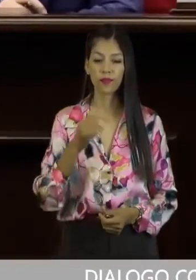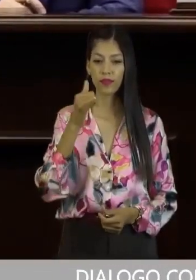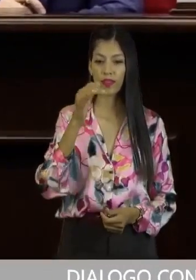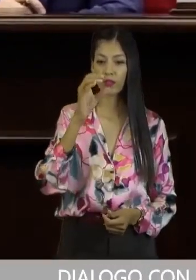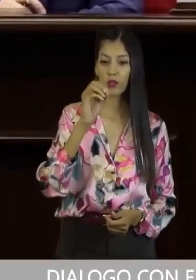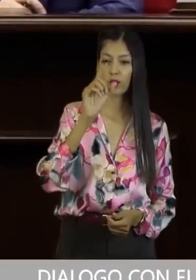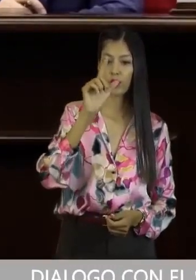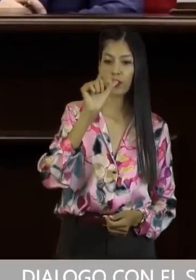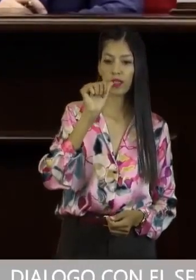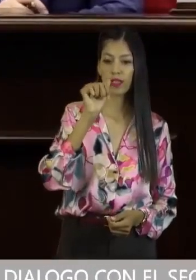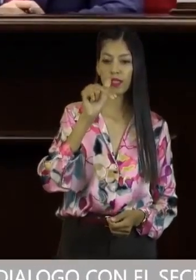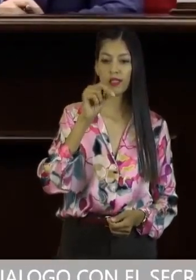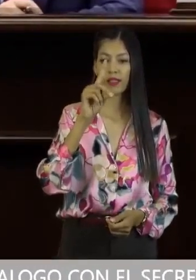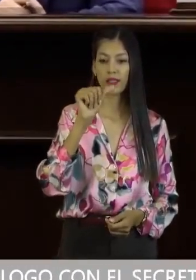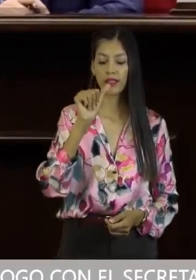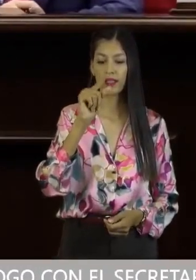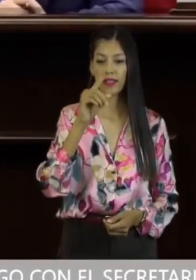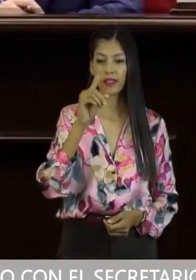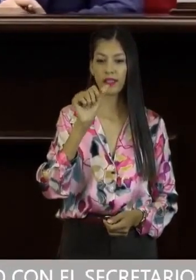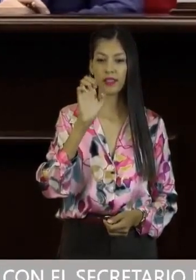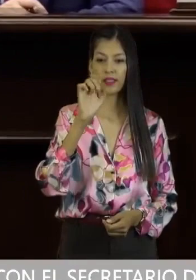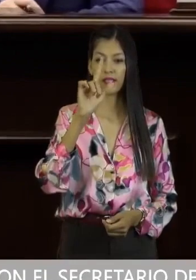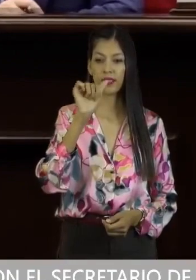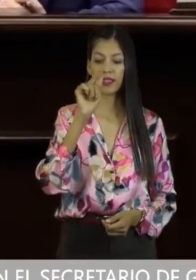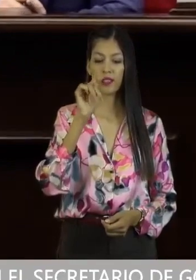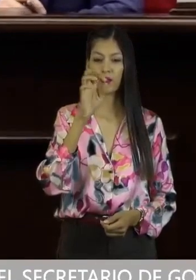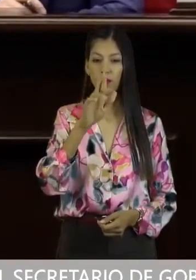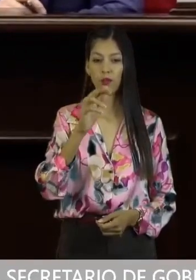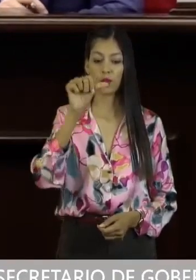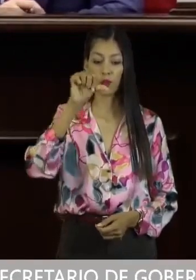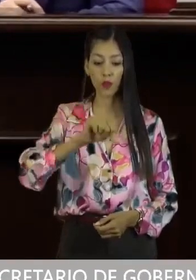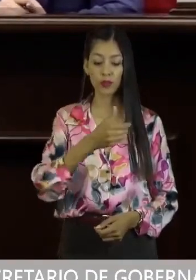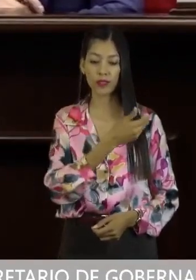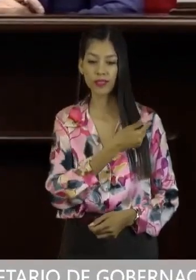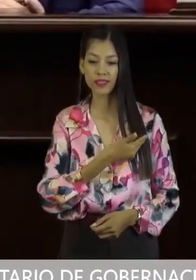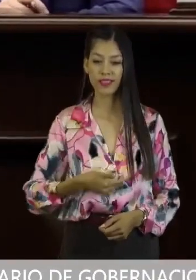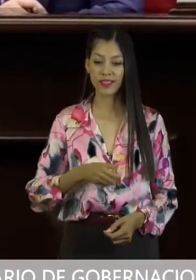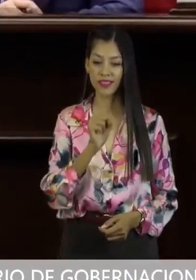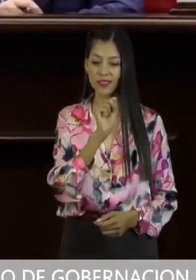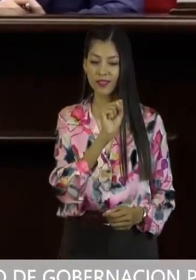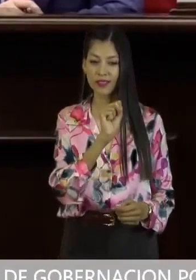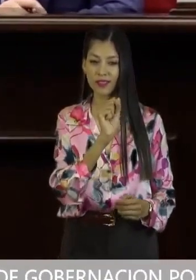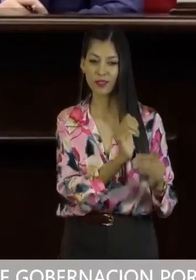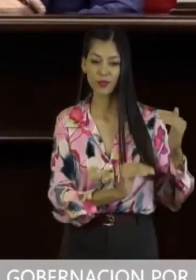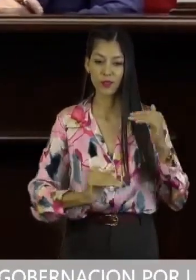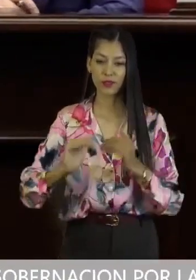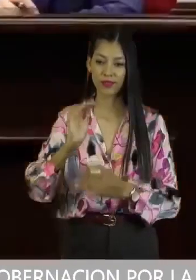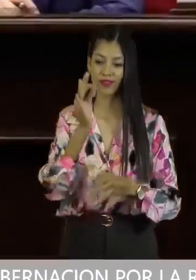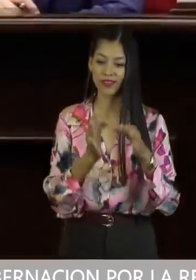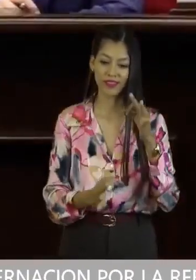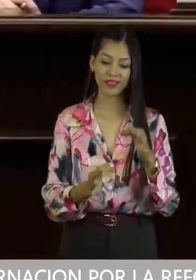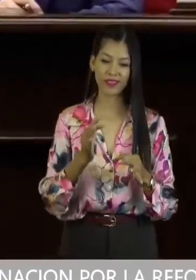Yolanda de la Torre, hoy presidenta del Tribunal Superior de Justicia de Durango,